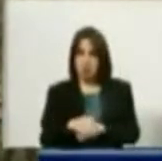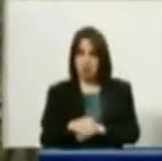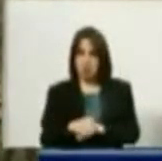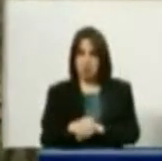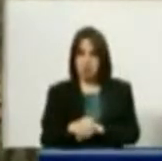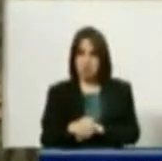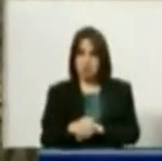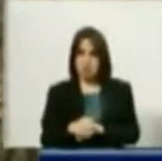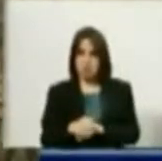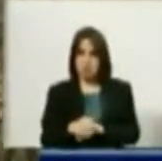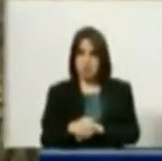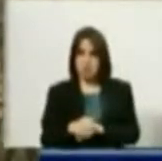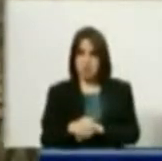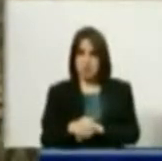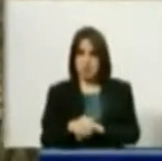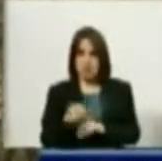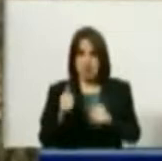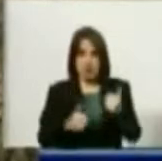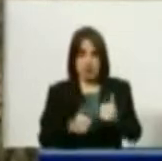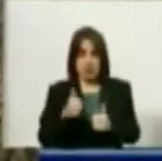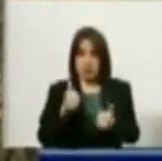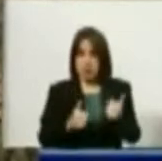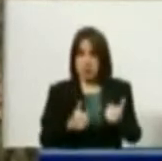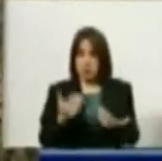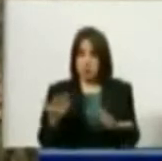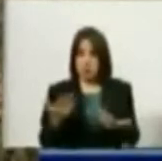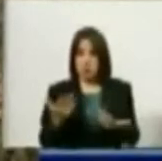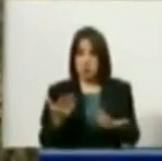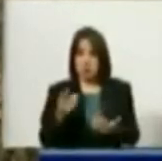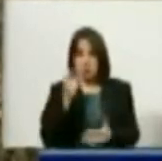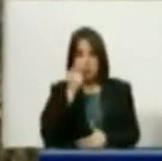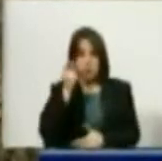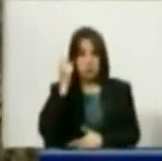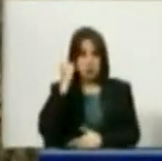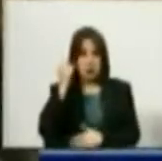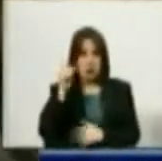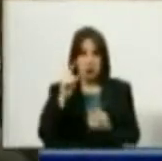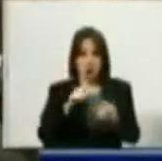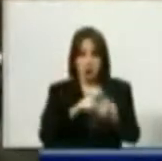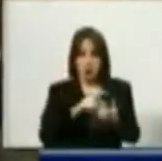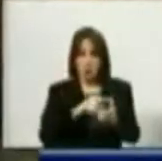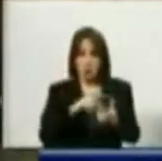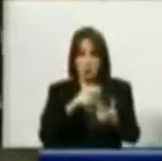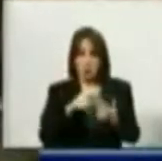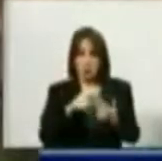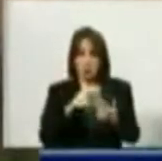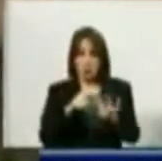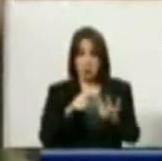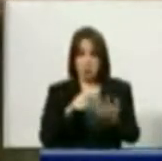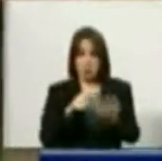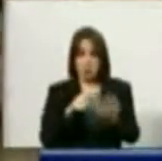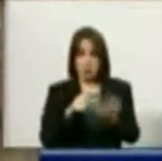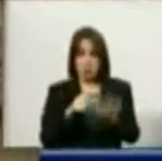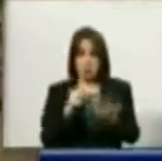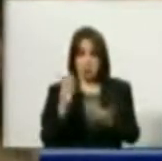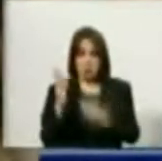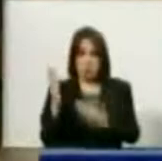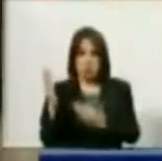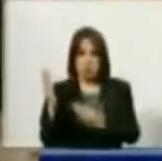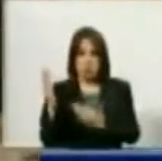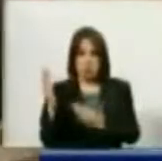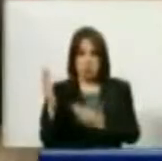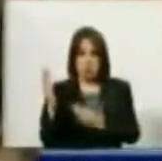están los candidatos y candidatas a concejales Livia mata Antonia mundaray ubisai Córdoba